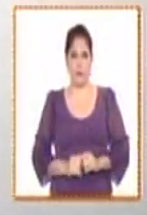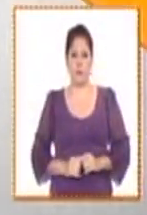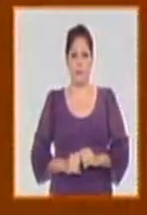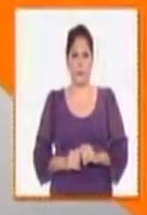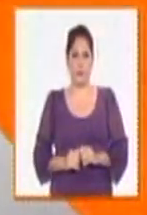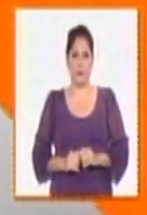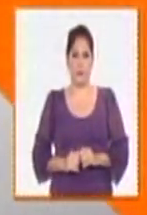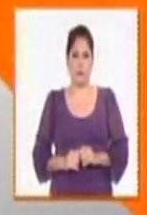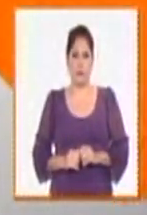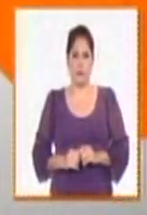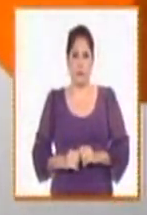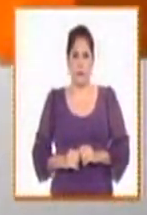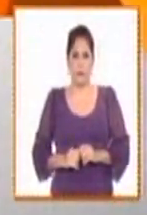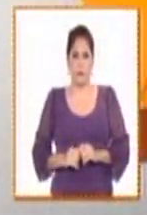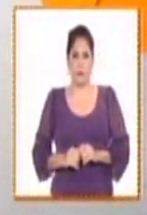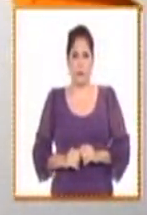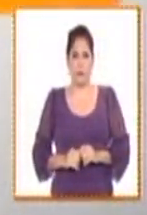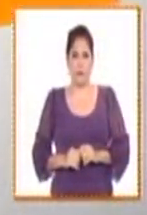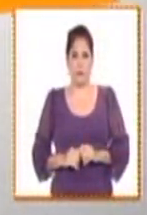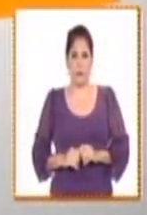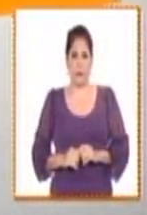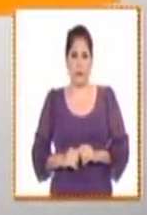noticias.